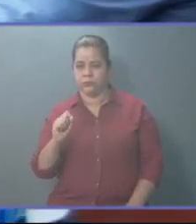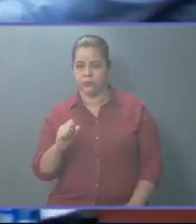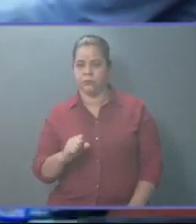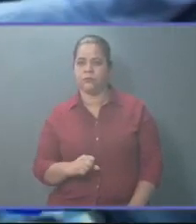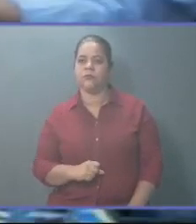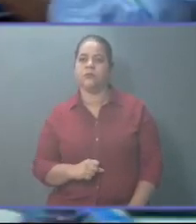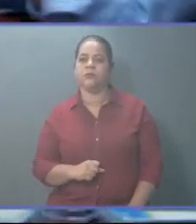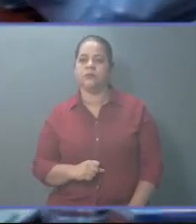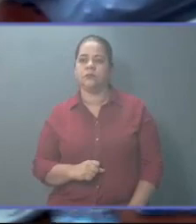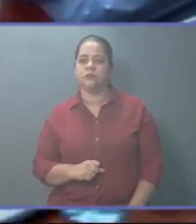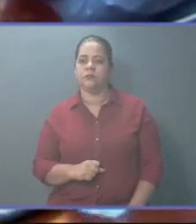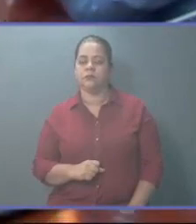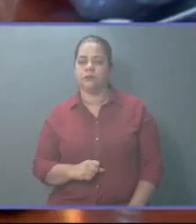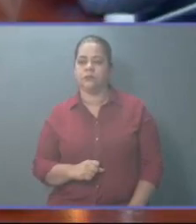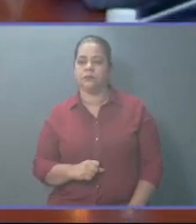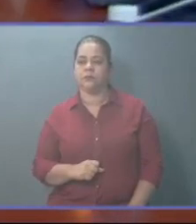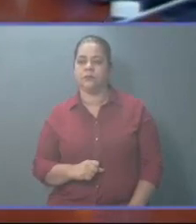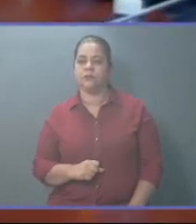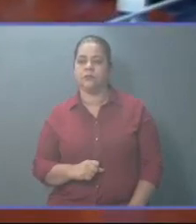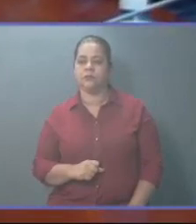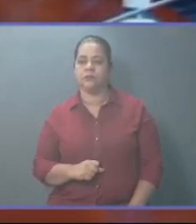palabra.